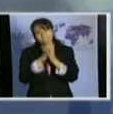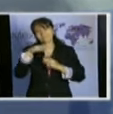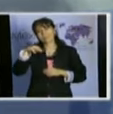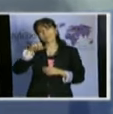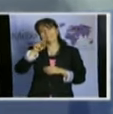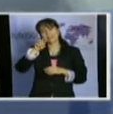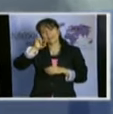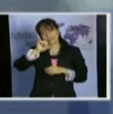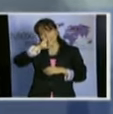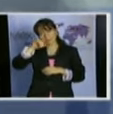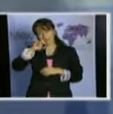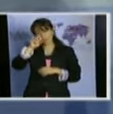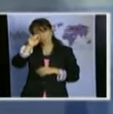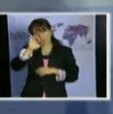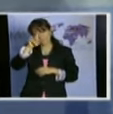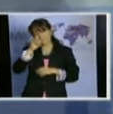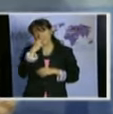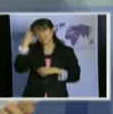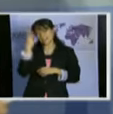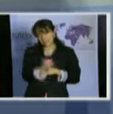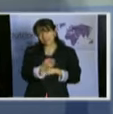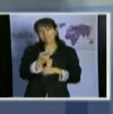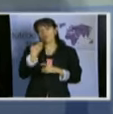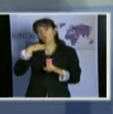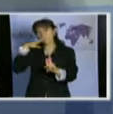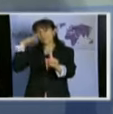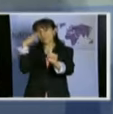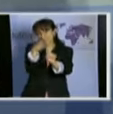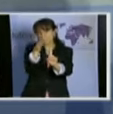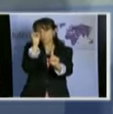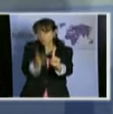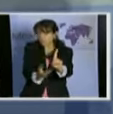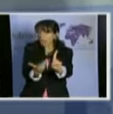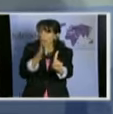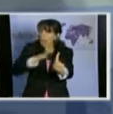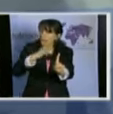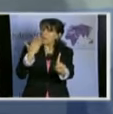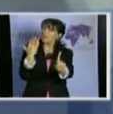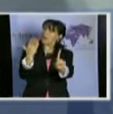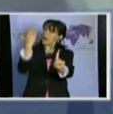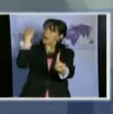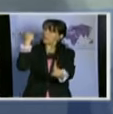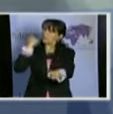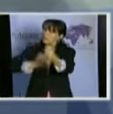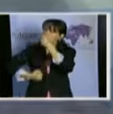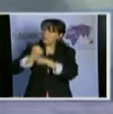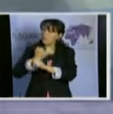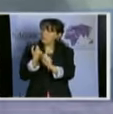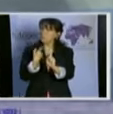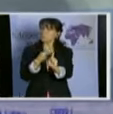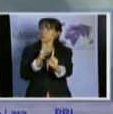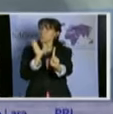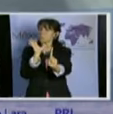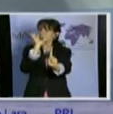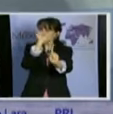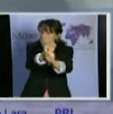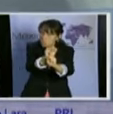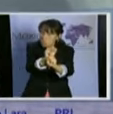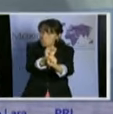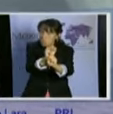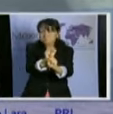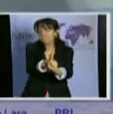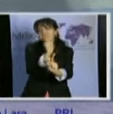que definitivamente los objetivos que nos pusimos hace unos años, pues no los hemos cumplido. Entonces, lo más importante es el reto, de